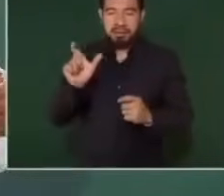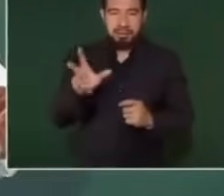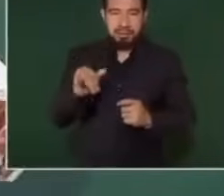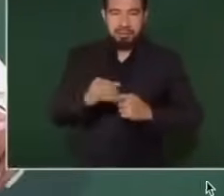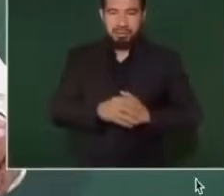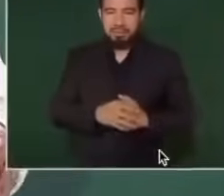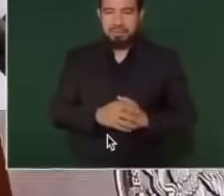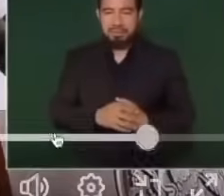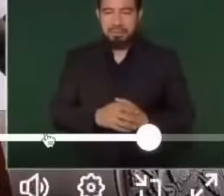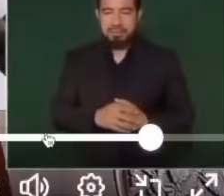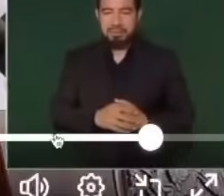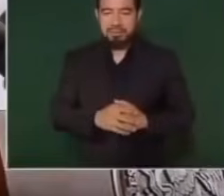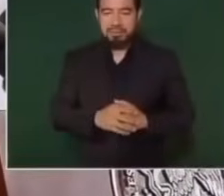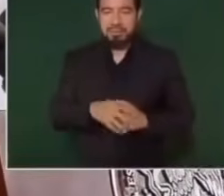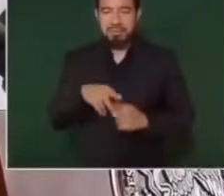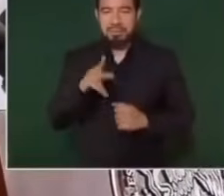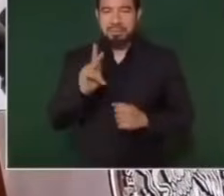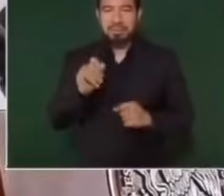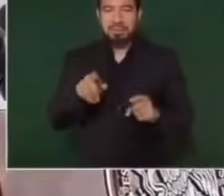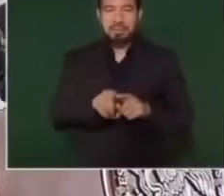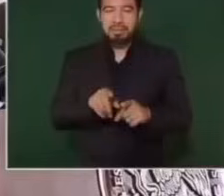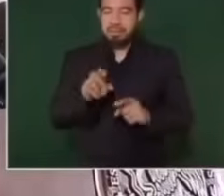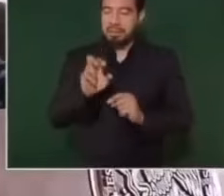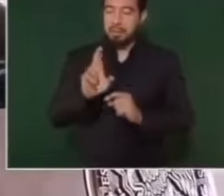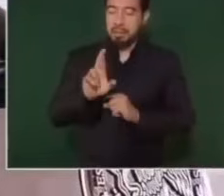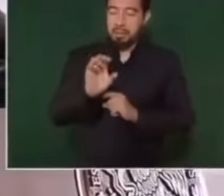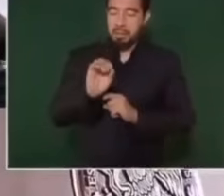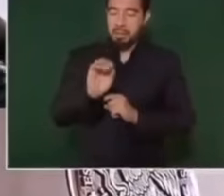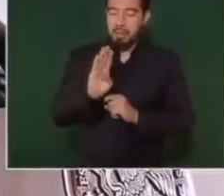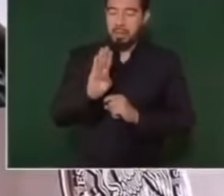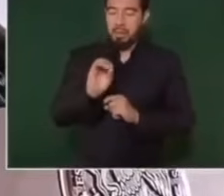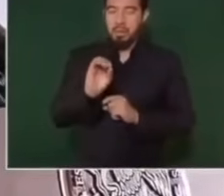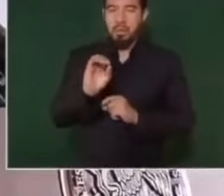pero el robot es la gente lo entiende que es una